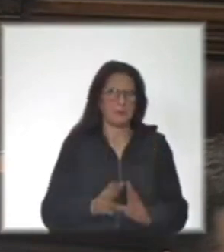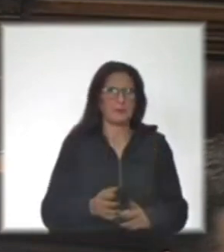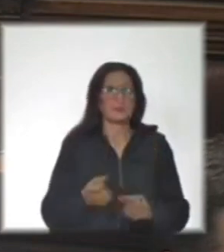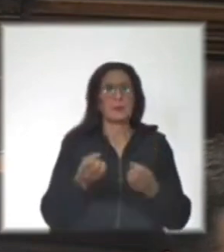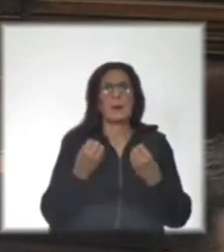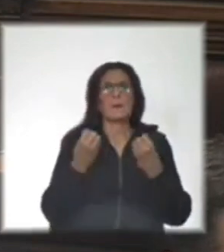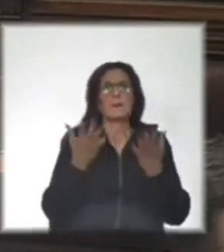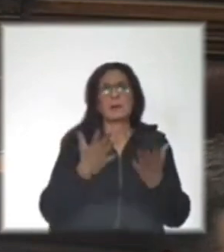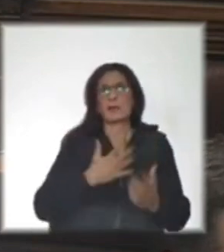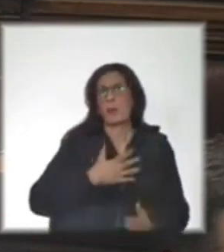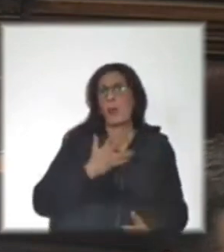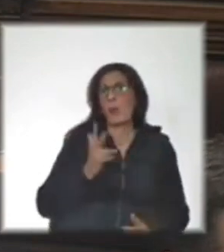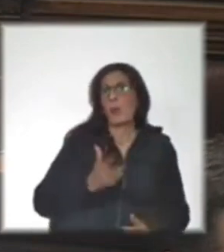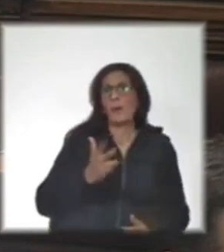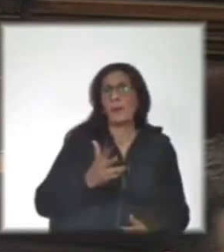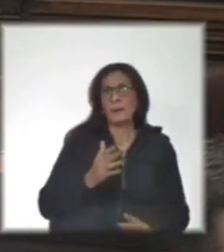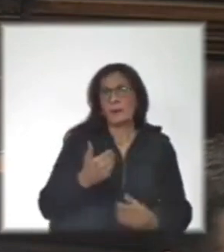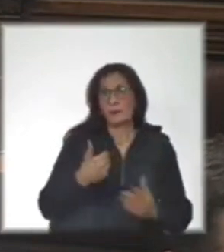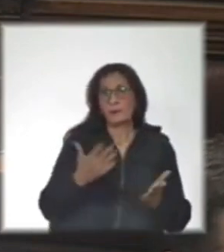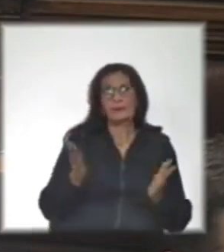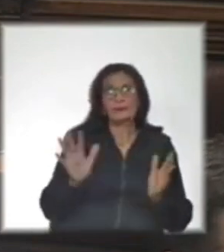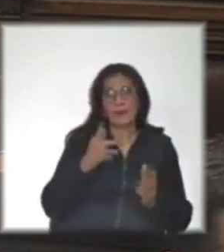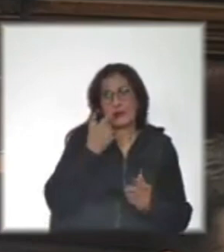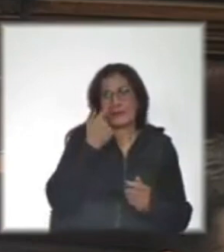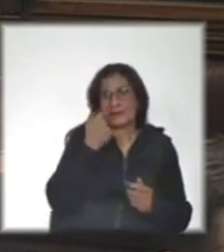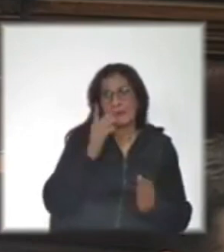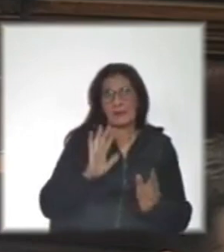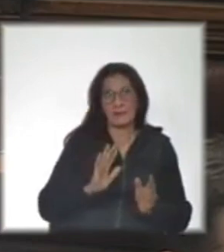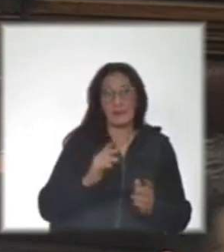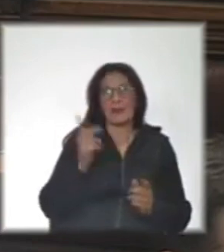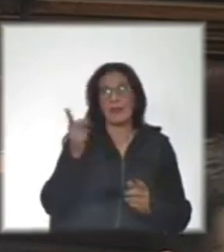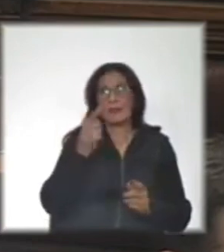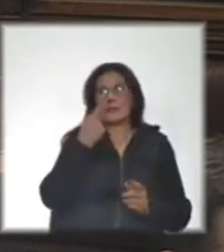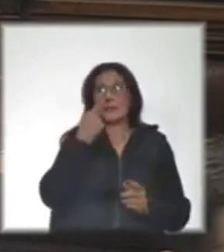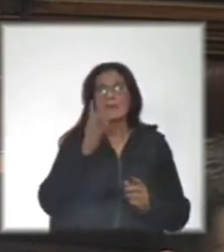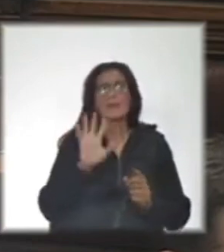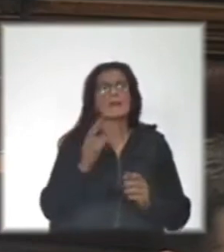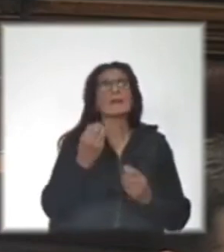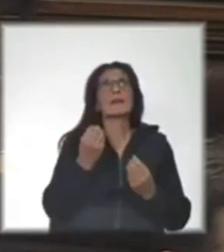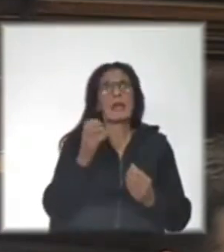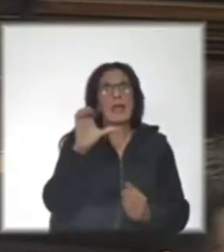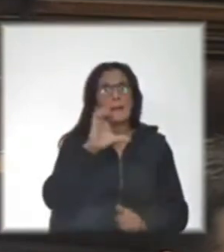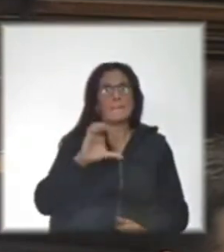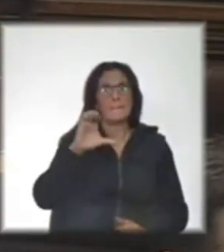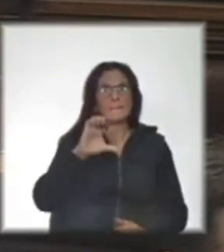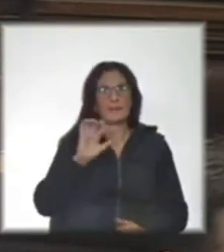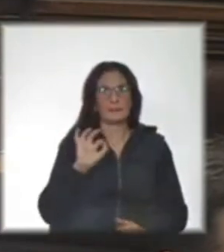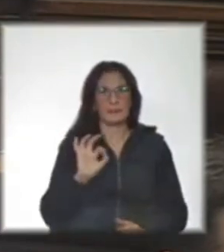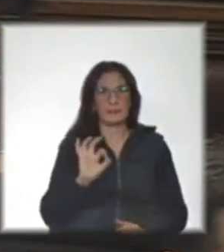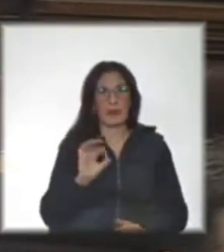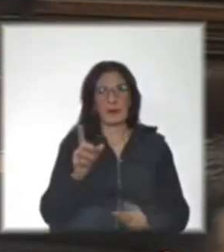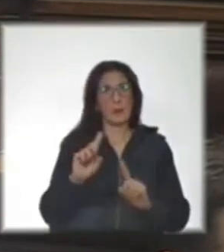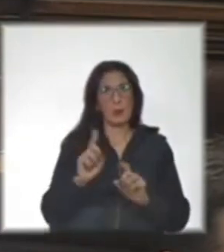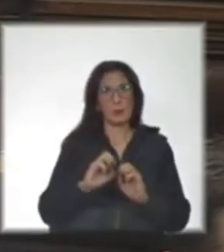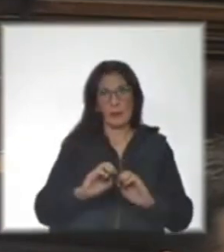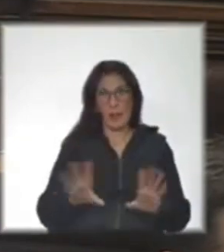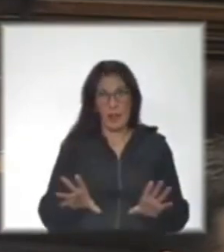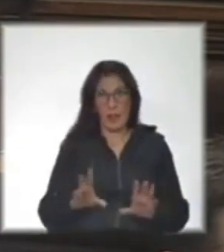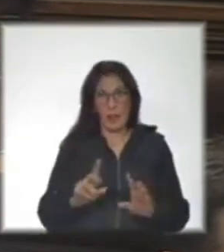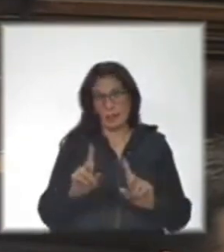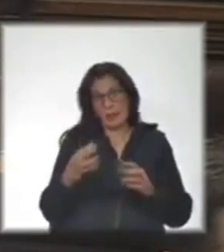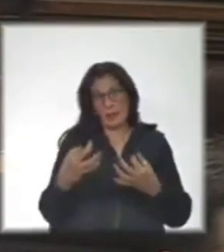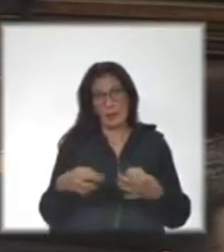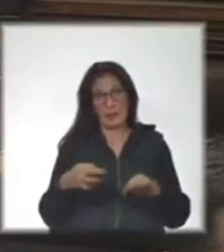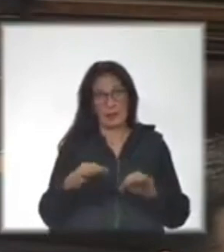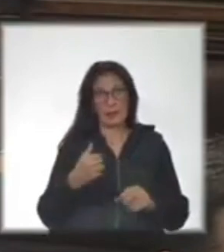Porque el ser humano se mueve por interés y a ellos lo que le interesa es lo empresarial, que no está mal, es la realidad,